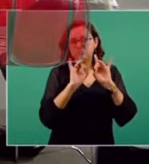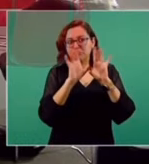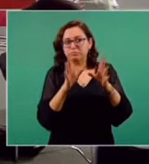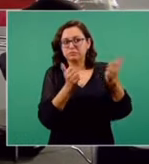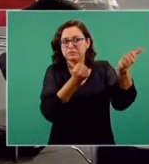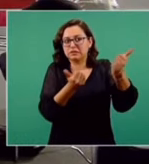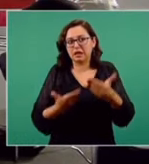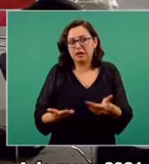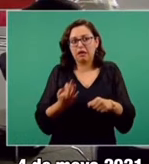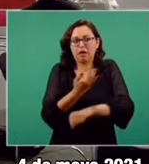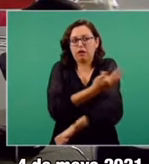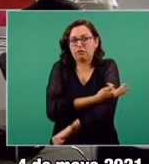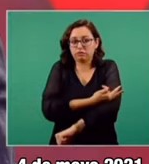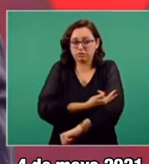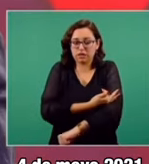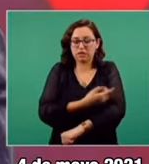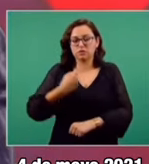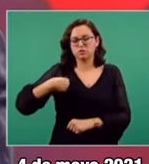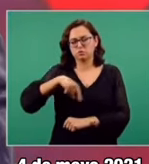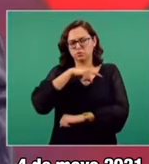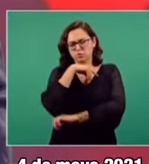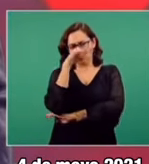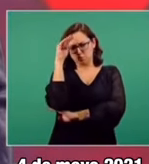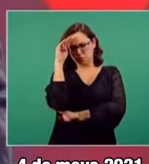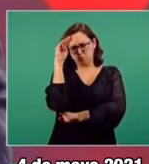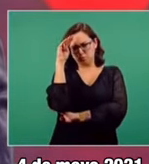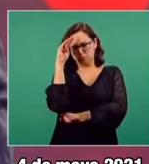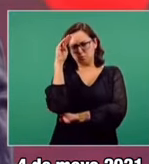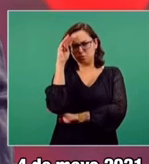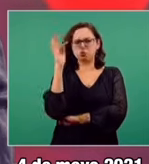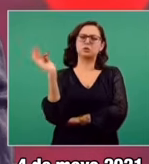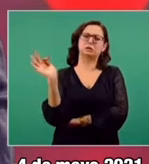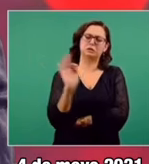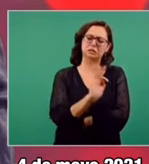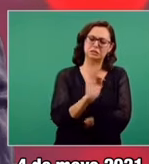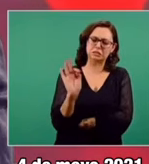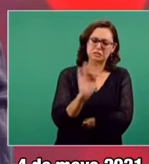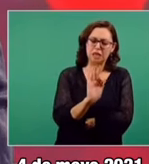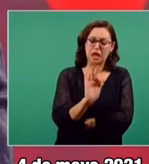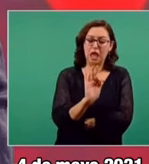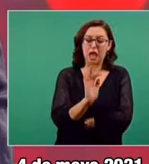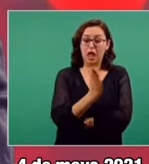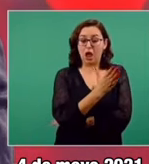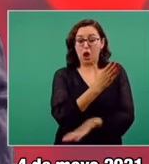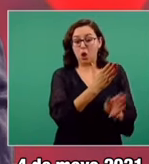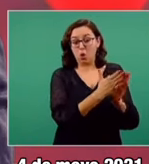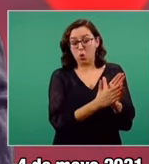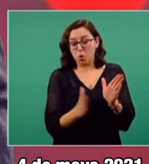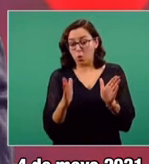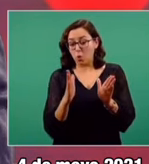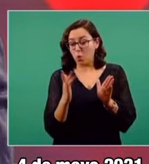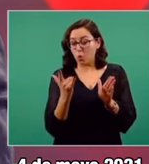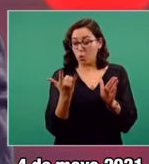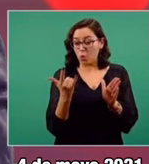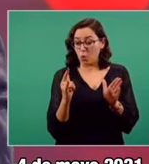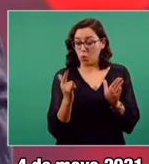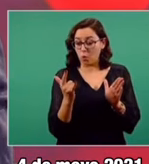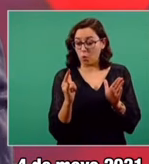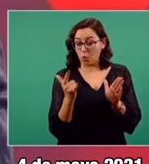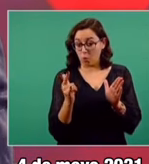Consideramos de una manera prudente que posiblemente rumbo a mitad de julio, el séptimo mes del mes del